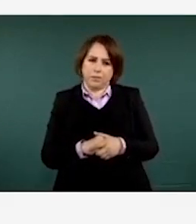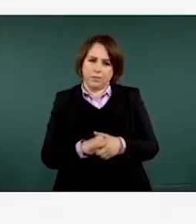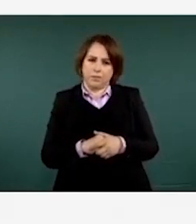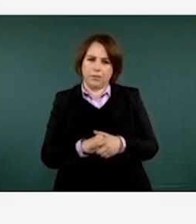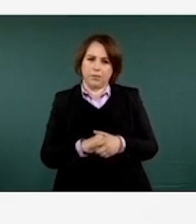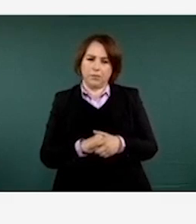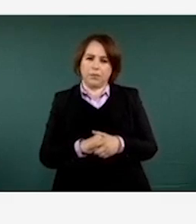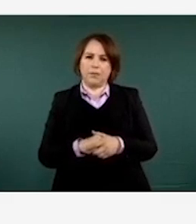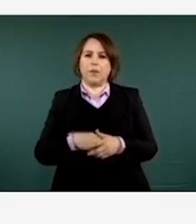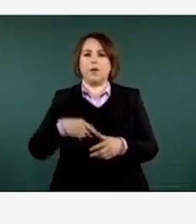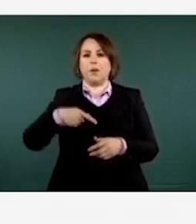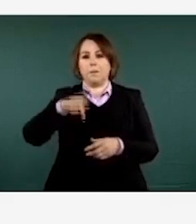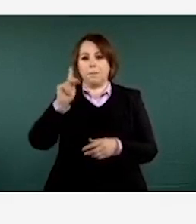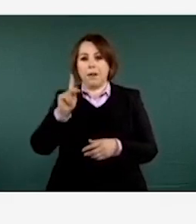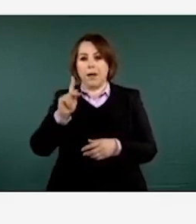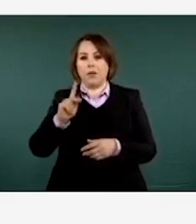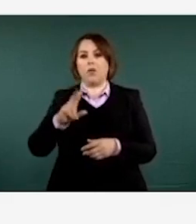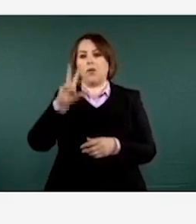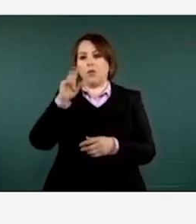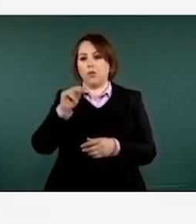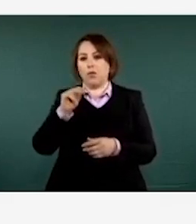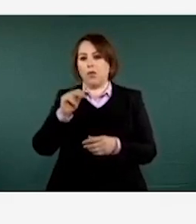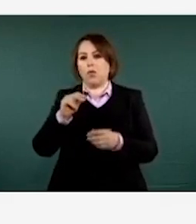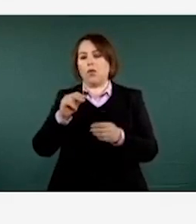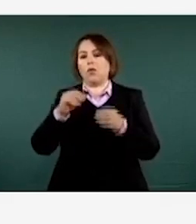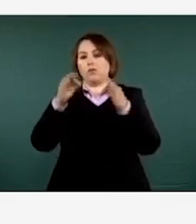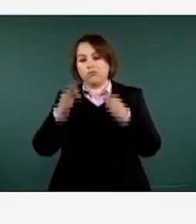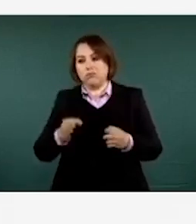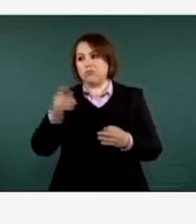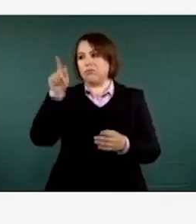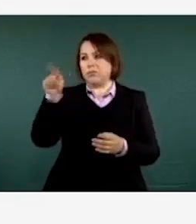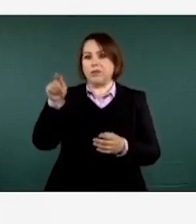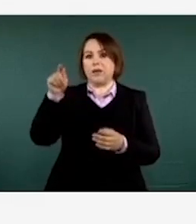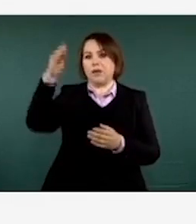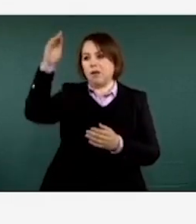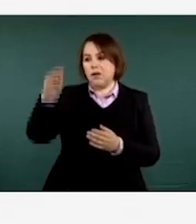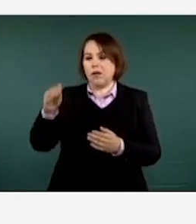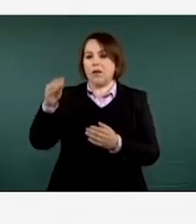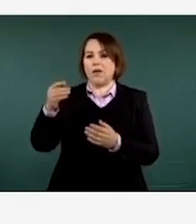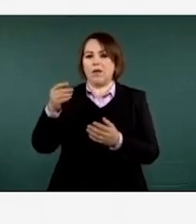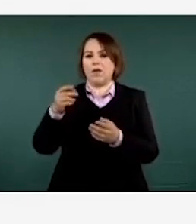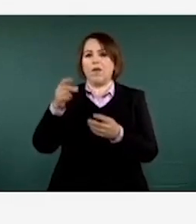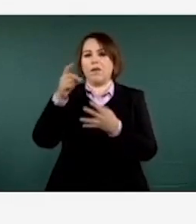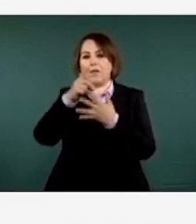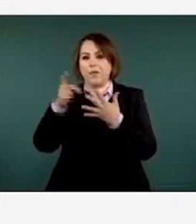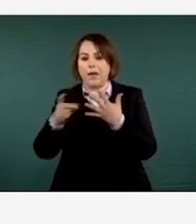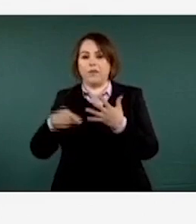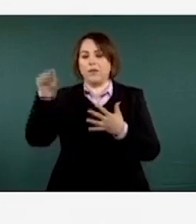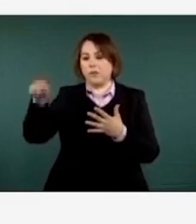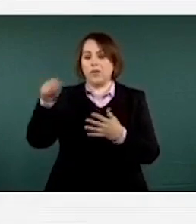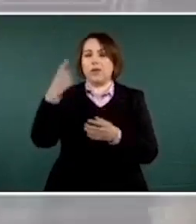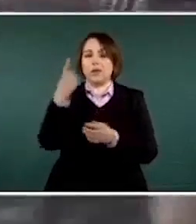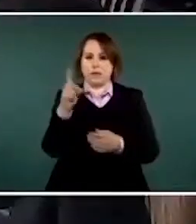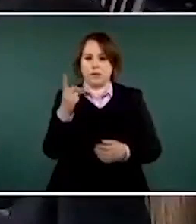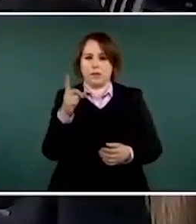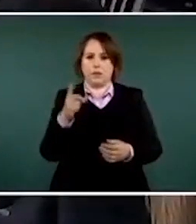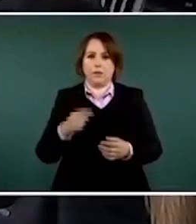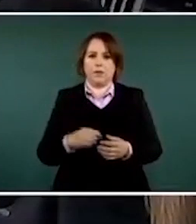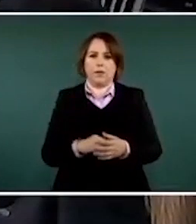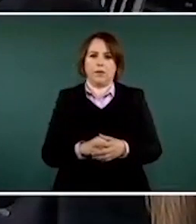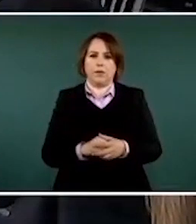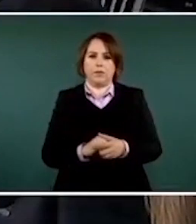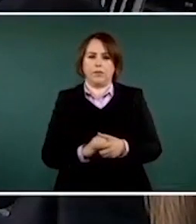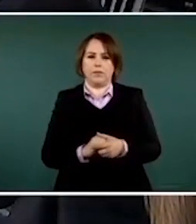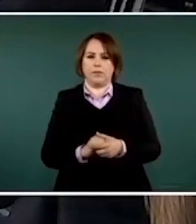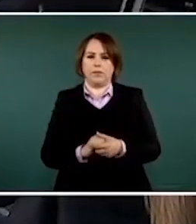que en Chihuahua el homicidio doloso es el delito que más le preocupa por su impacto en la población. Específicamente se refirió a la